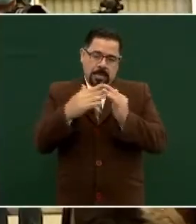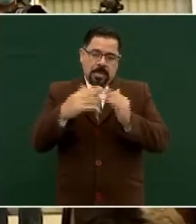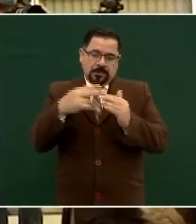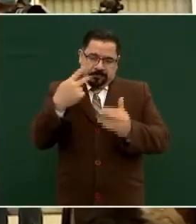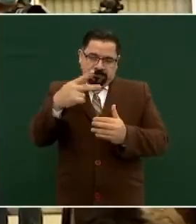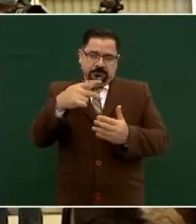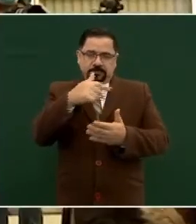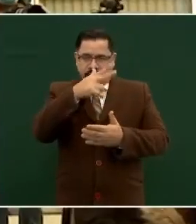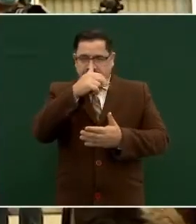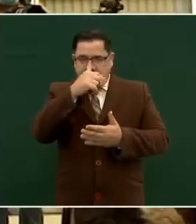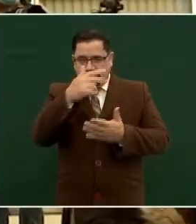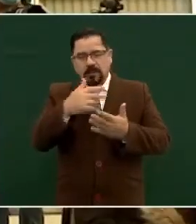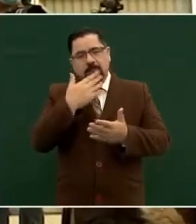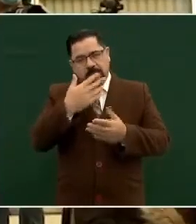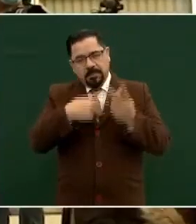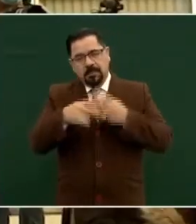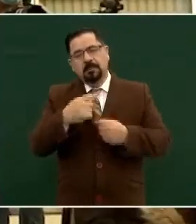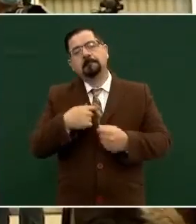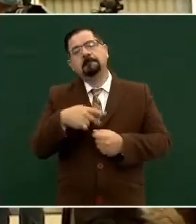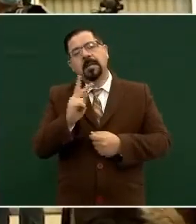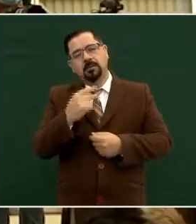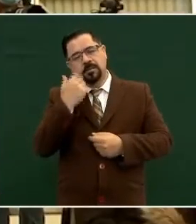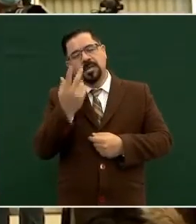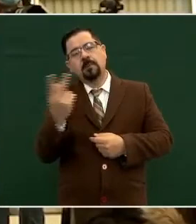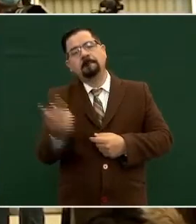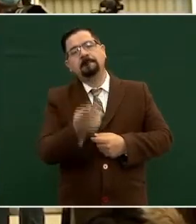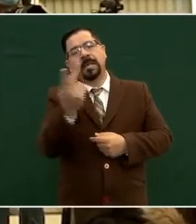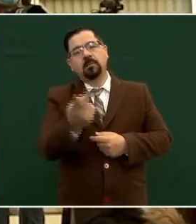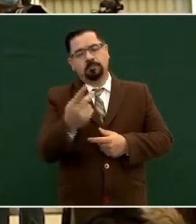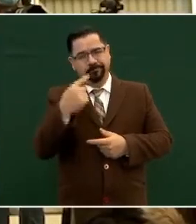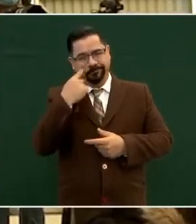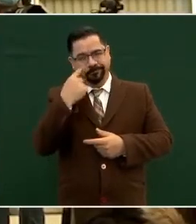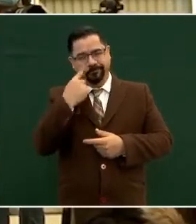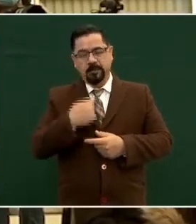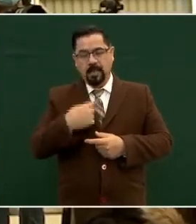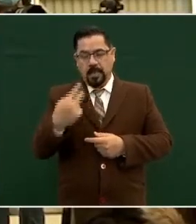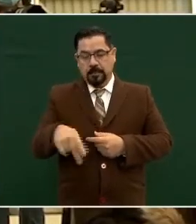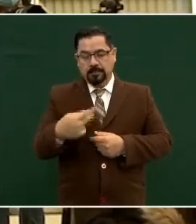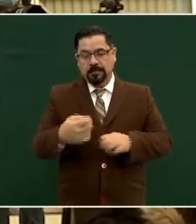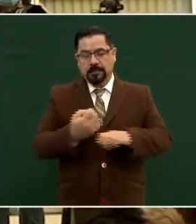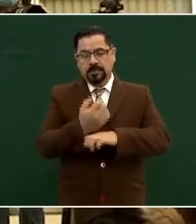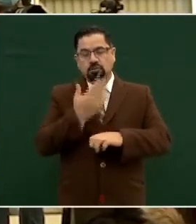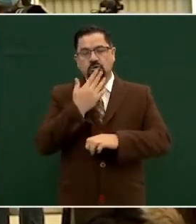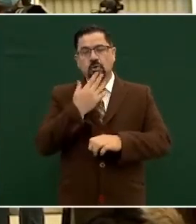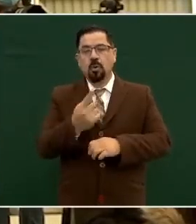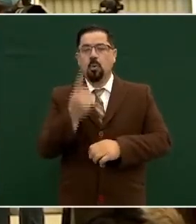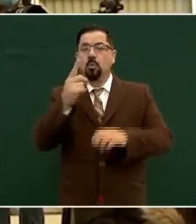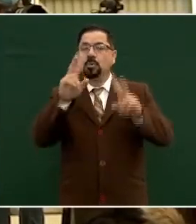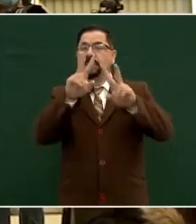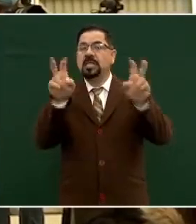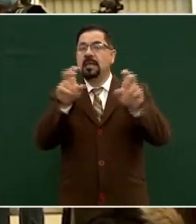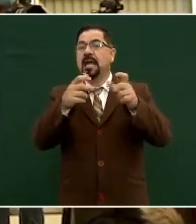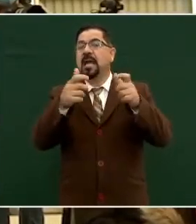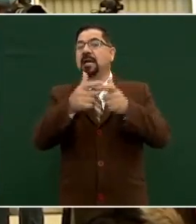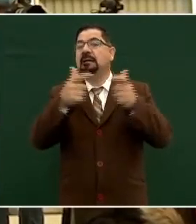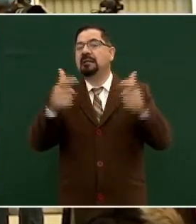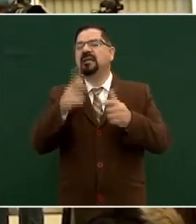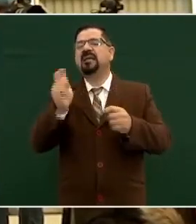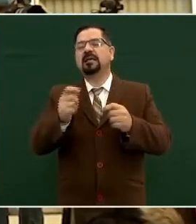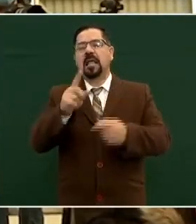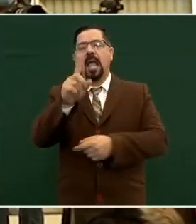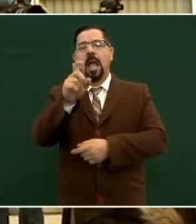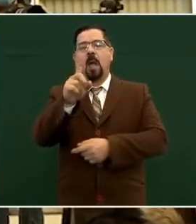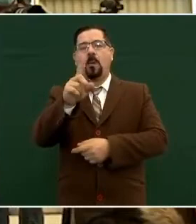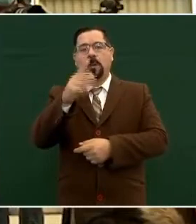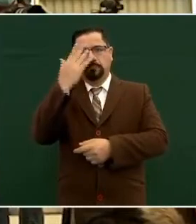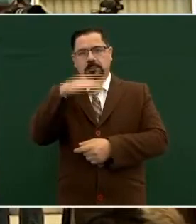bienvenido. Señor presidente, le quiero hacer un par de preguntas. En Sonora, usted sabe que uno de los grandes temas es el agua. Somos un